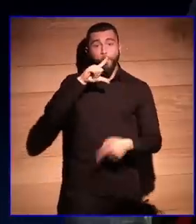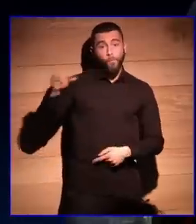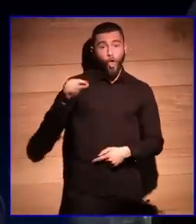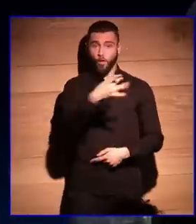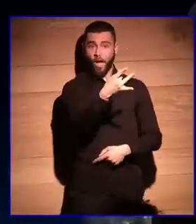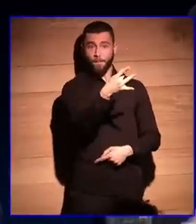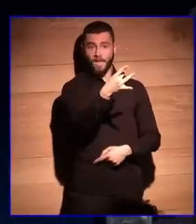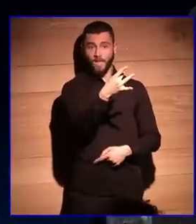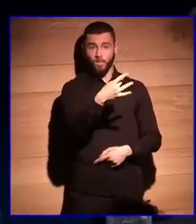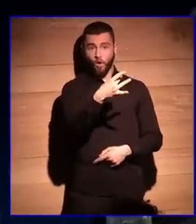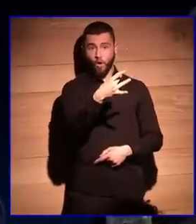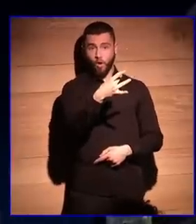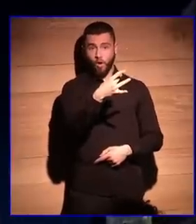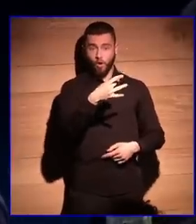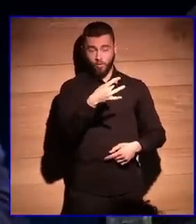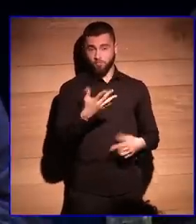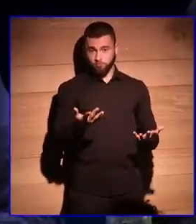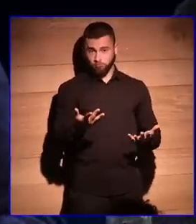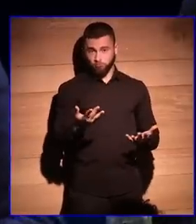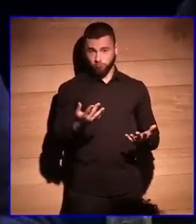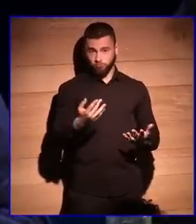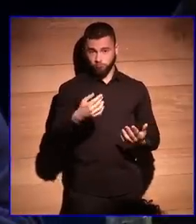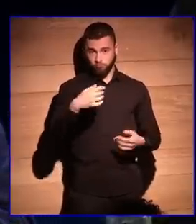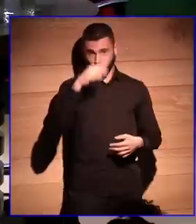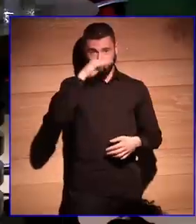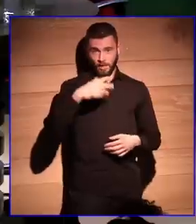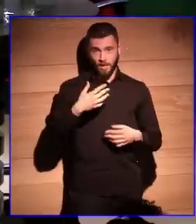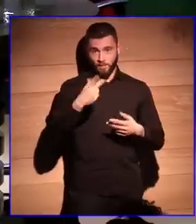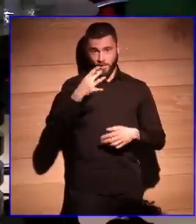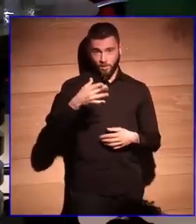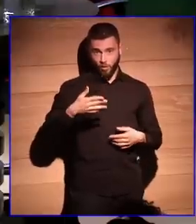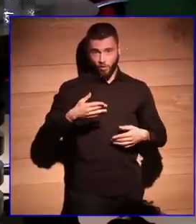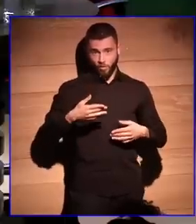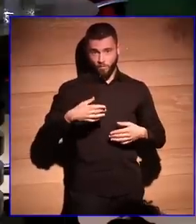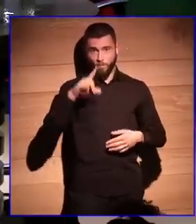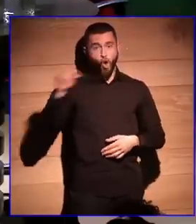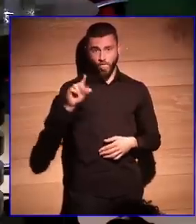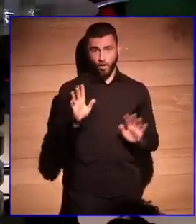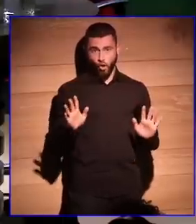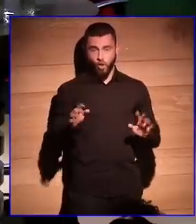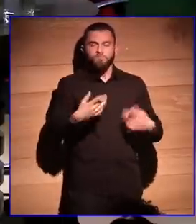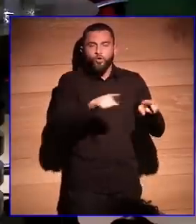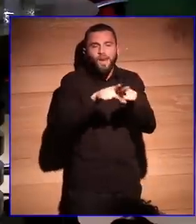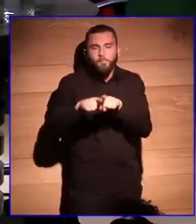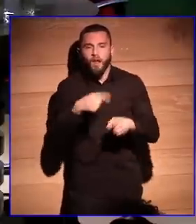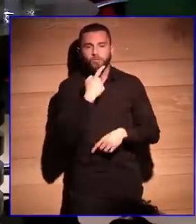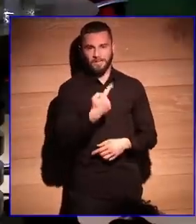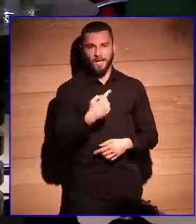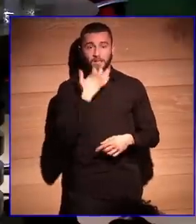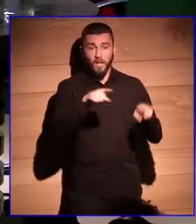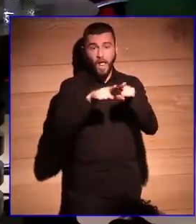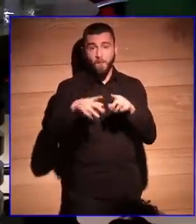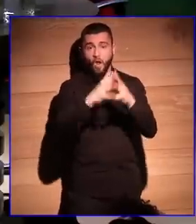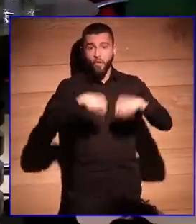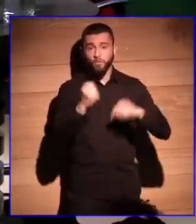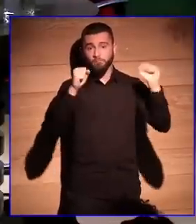padre. Era él. Era pródigo por parte de padre. Los hijos del señor pródigo. Creo que eso depende de los resultados. No, ¿vale? Si tus hermanos están de acuerdo,